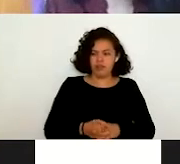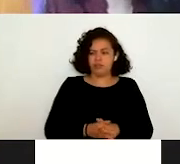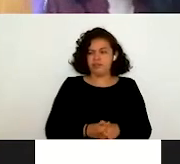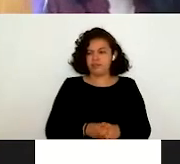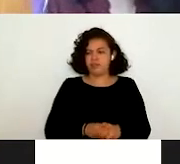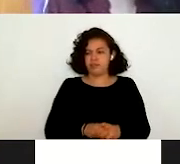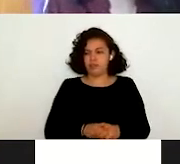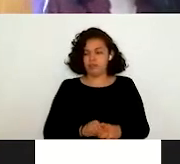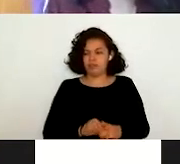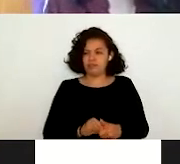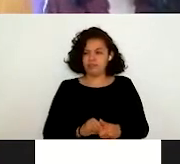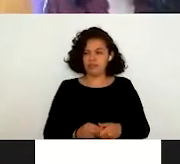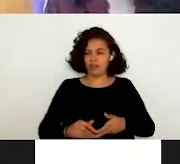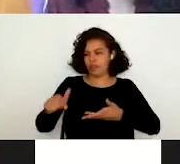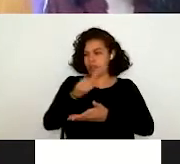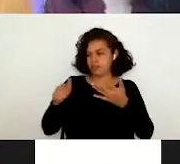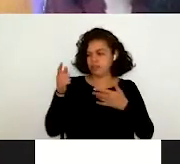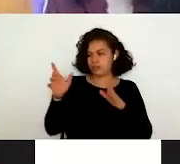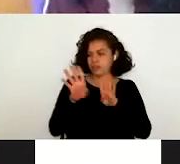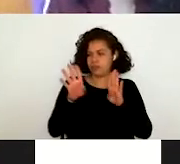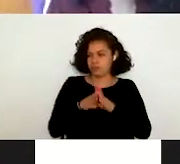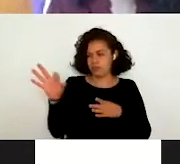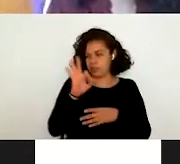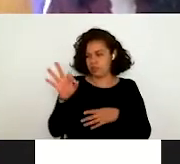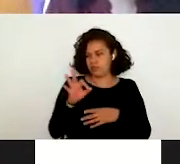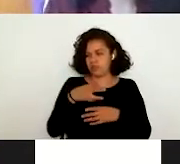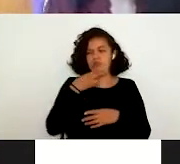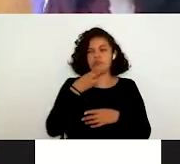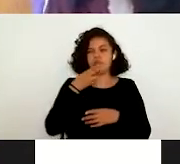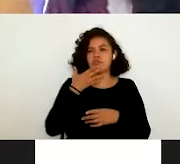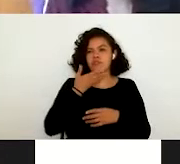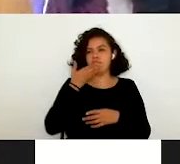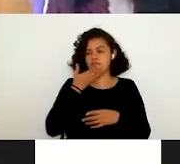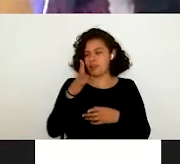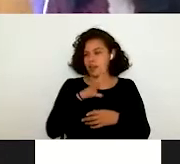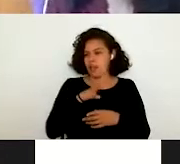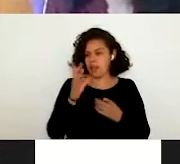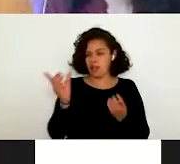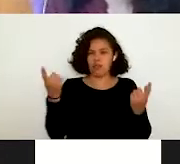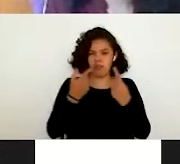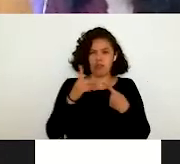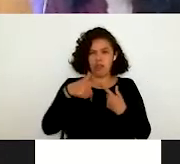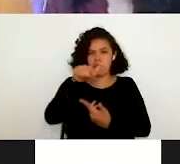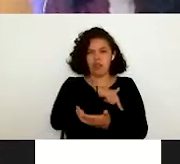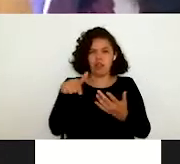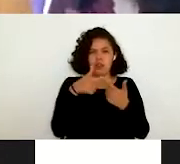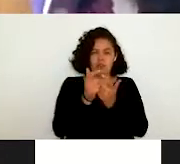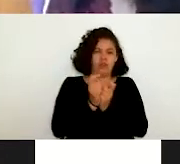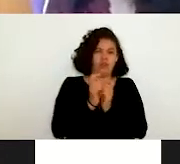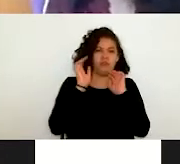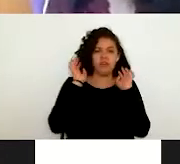este lugar en específico, ¿no? Si se rigen por usos y costumbres, o si al contrario es una población que ya